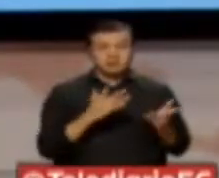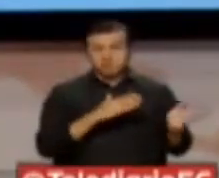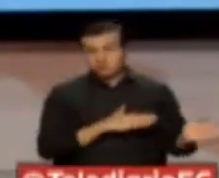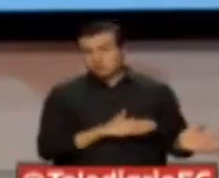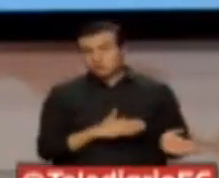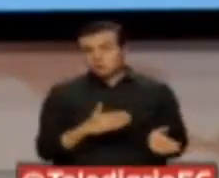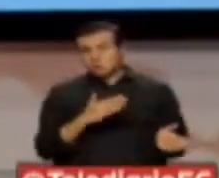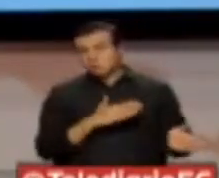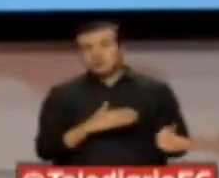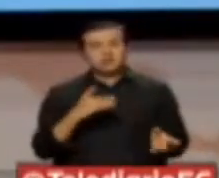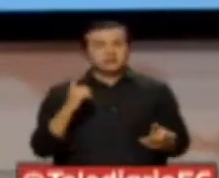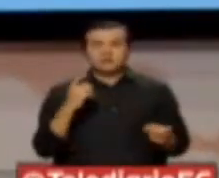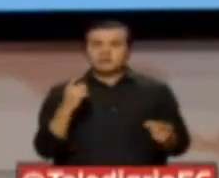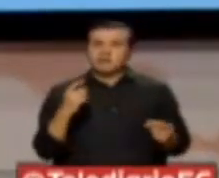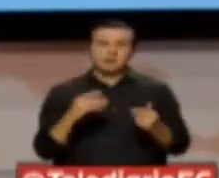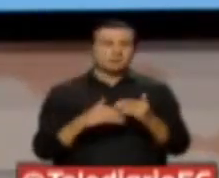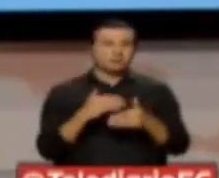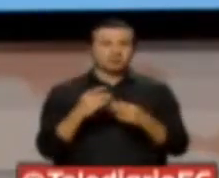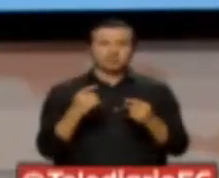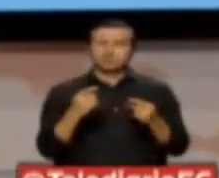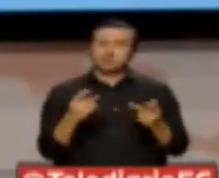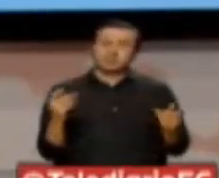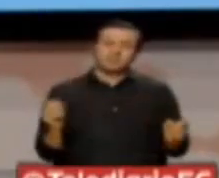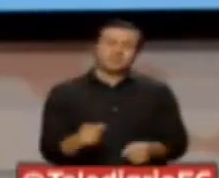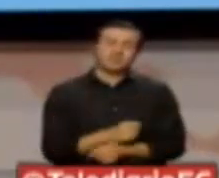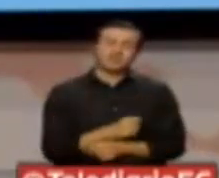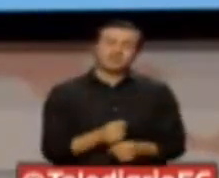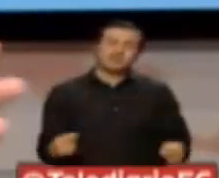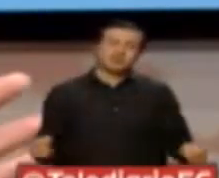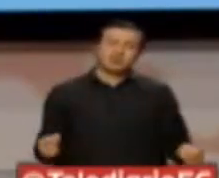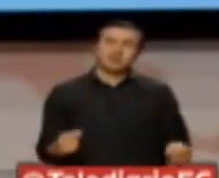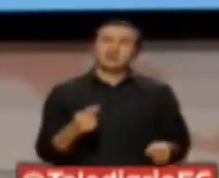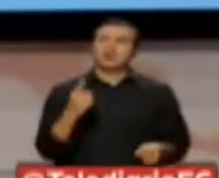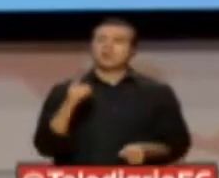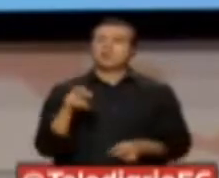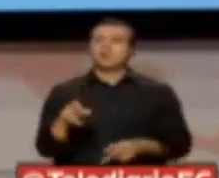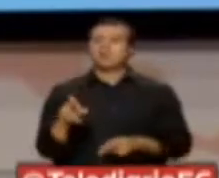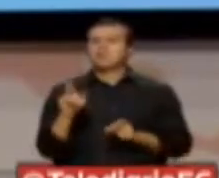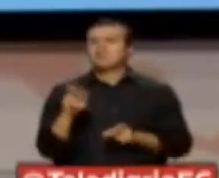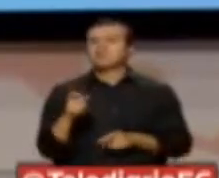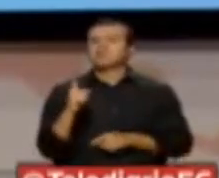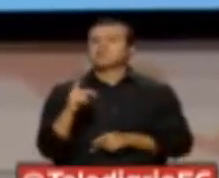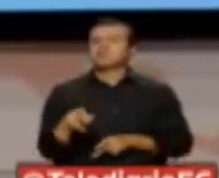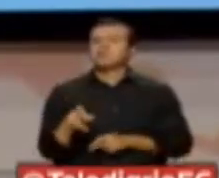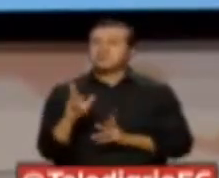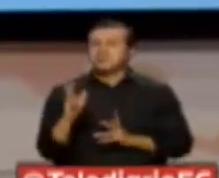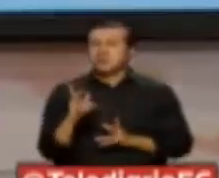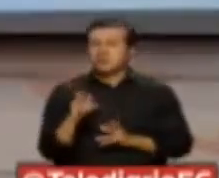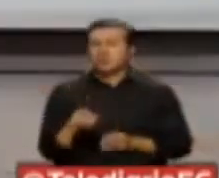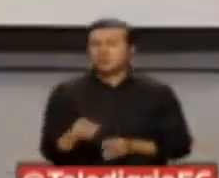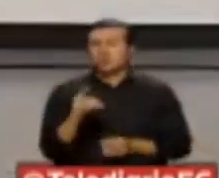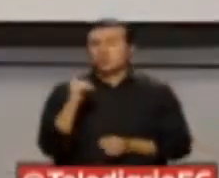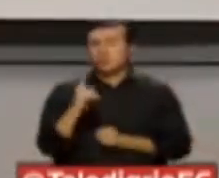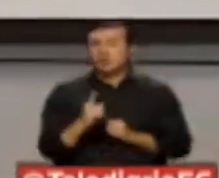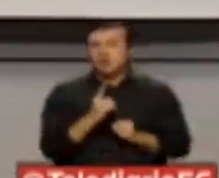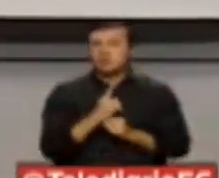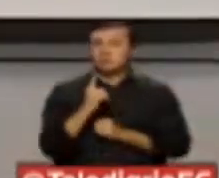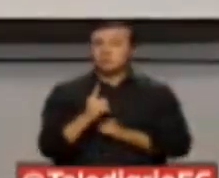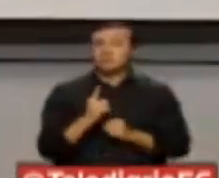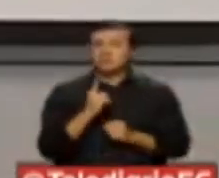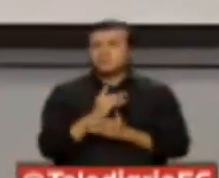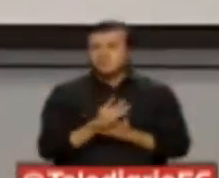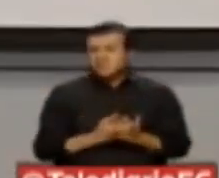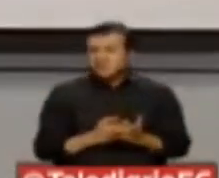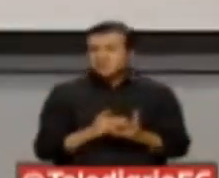pero tenemos que agilizar los procesos no podemos que para una licitación por una oferta pública demorarnos un año año y medio